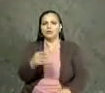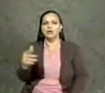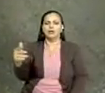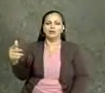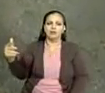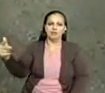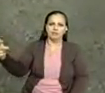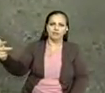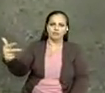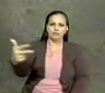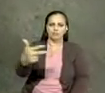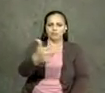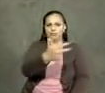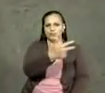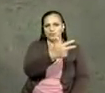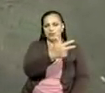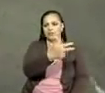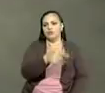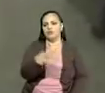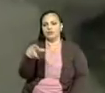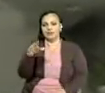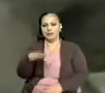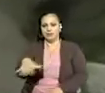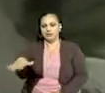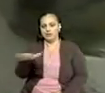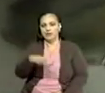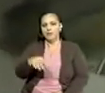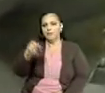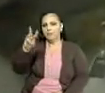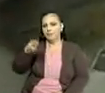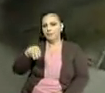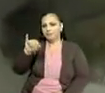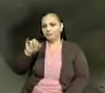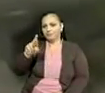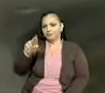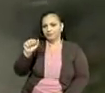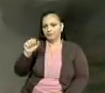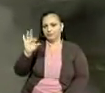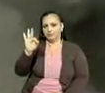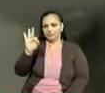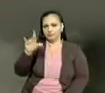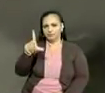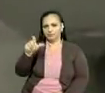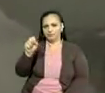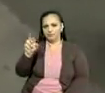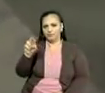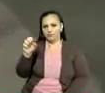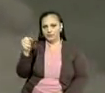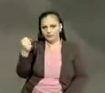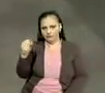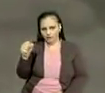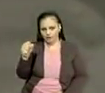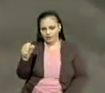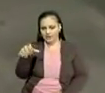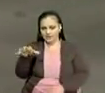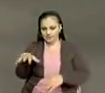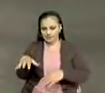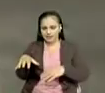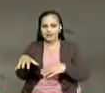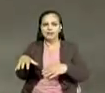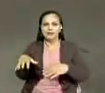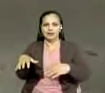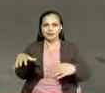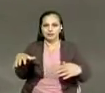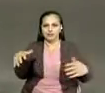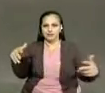hacia el sector del centro de la urbe. Cuatro calles o cuatro cuadras aproximadamente, mi querido Hugo, amigos televidentes. Para